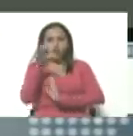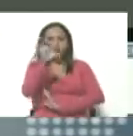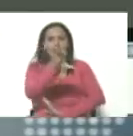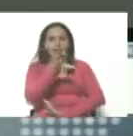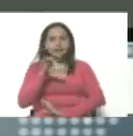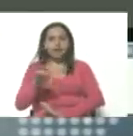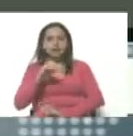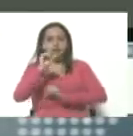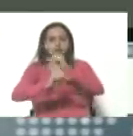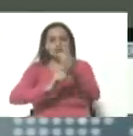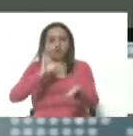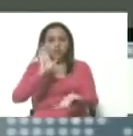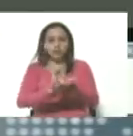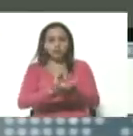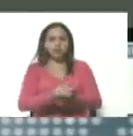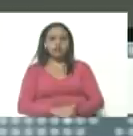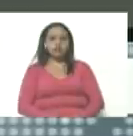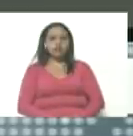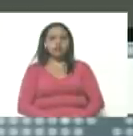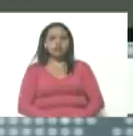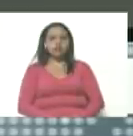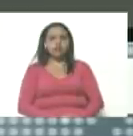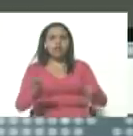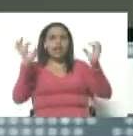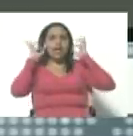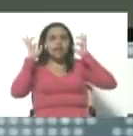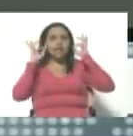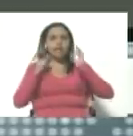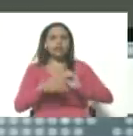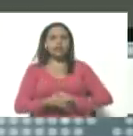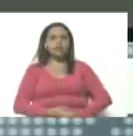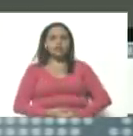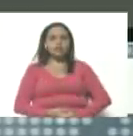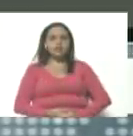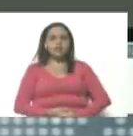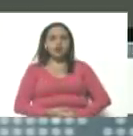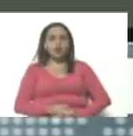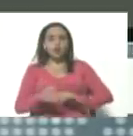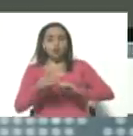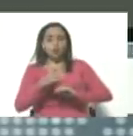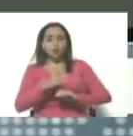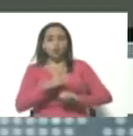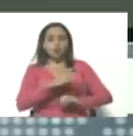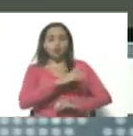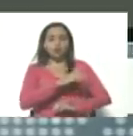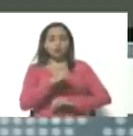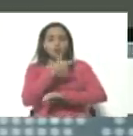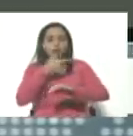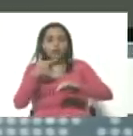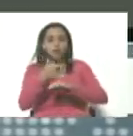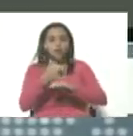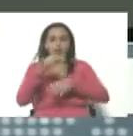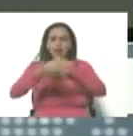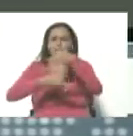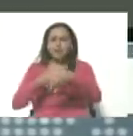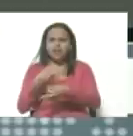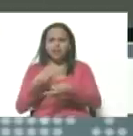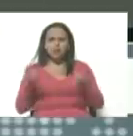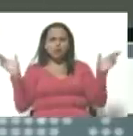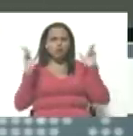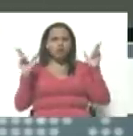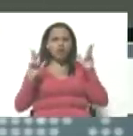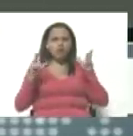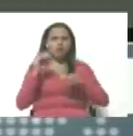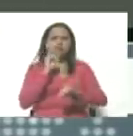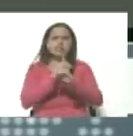en la capital. Erika, Darío, una rueda de prensa para explicar bien esto por radio, por redes